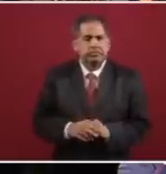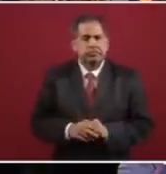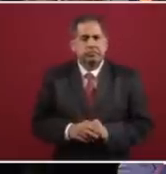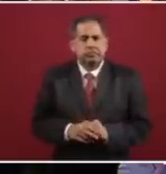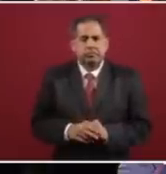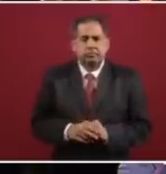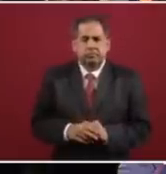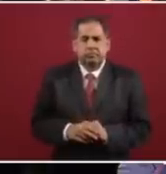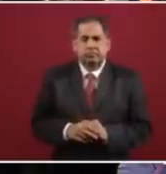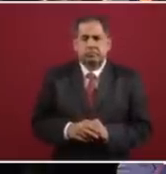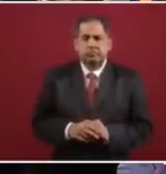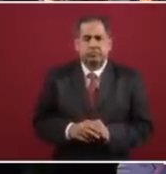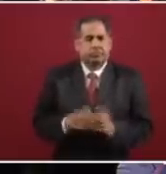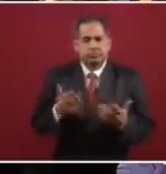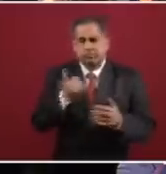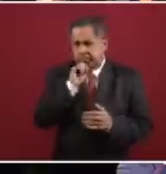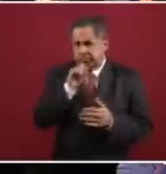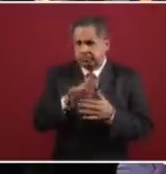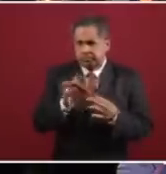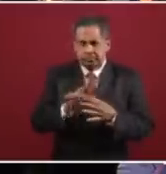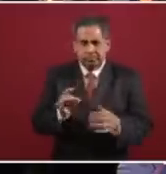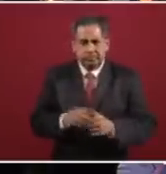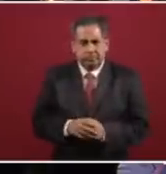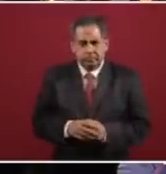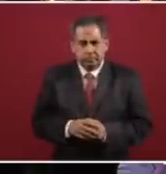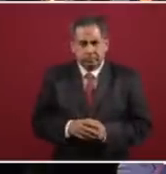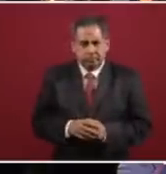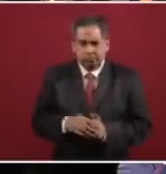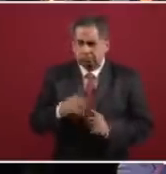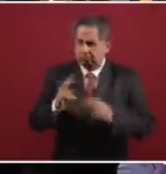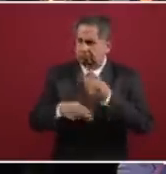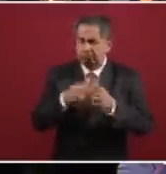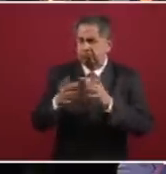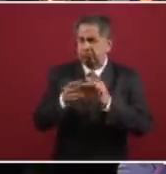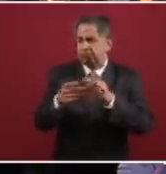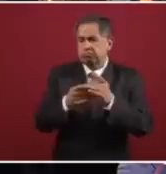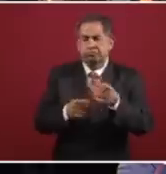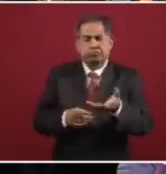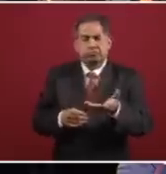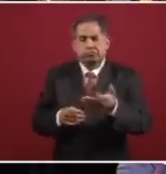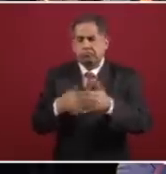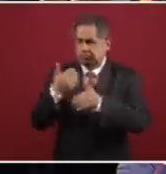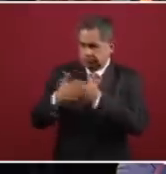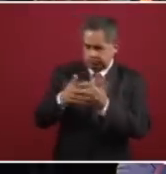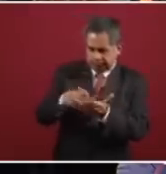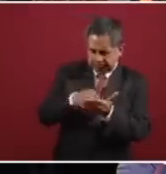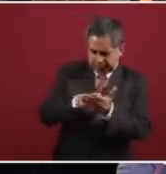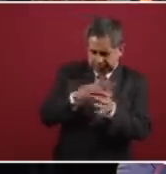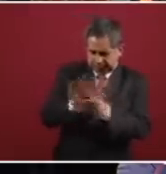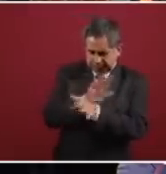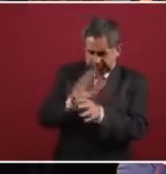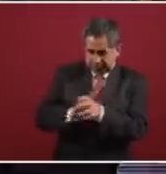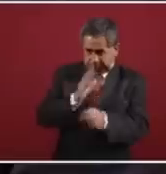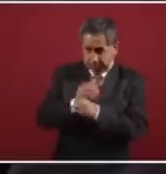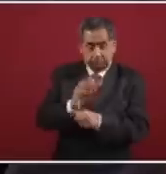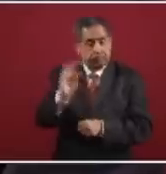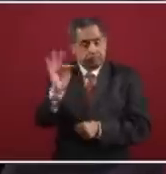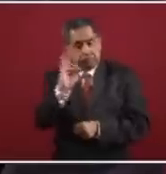eliminó y se va a corregir si